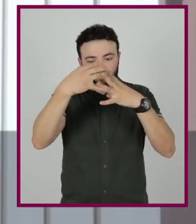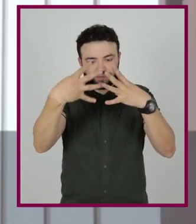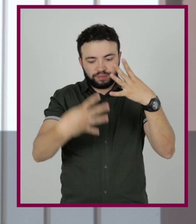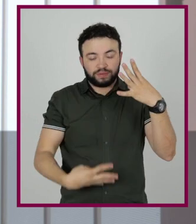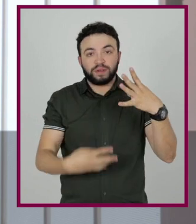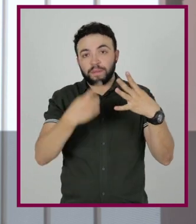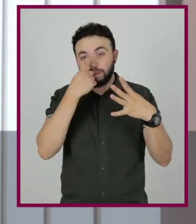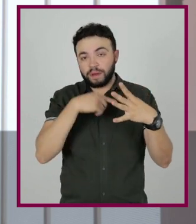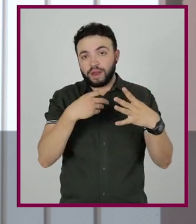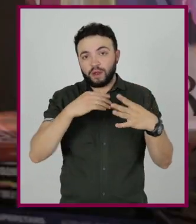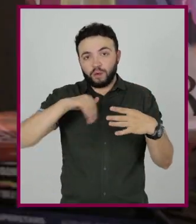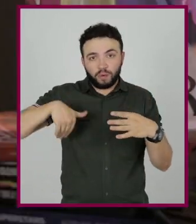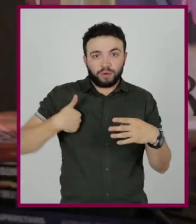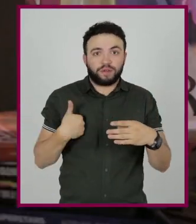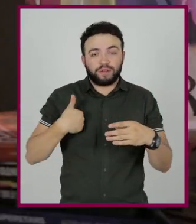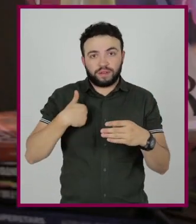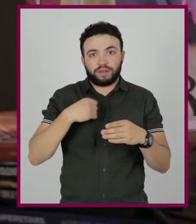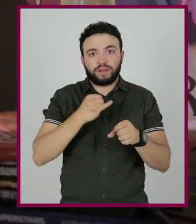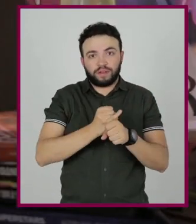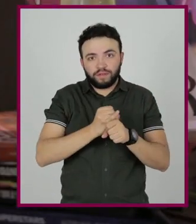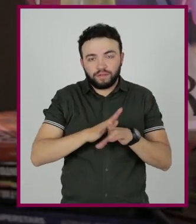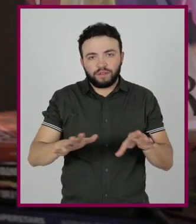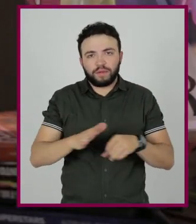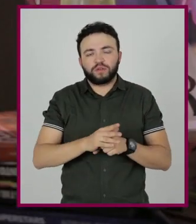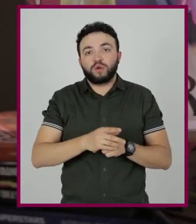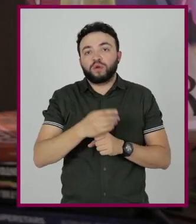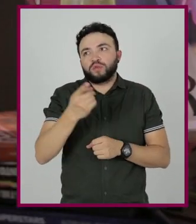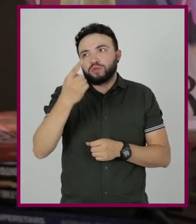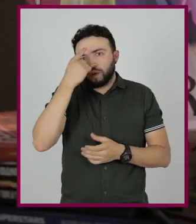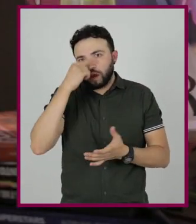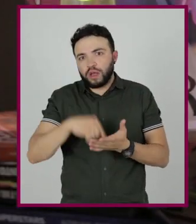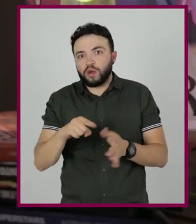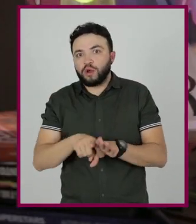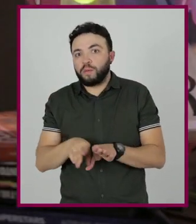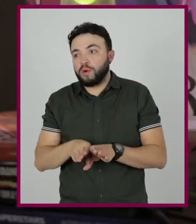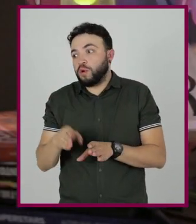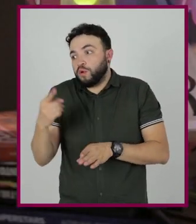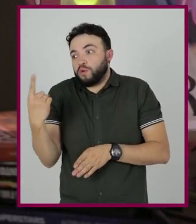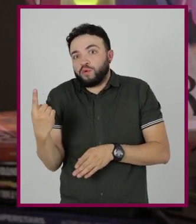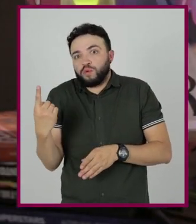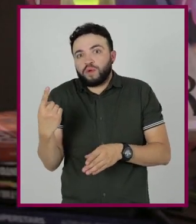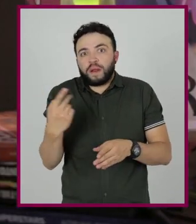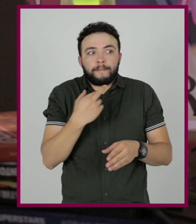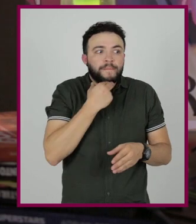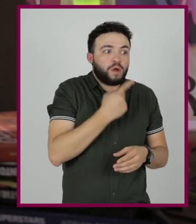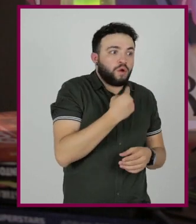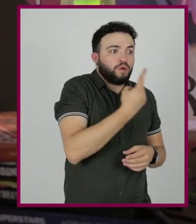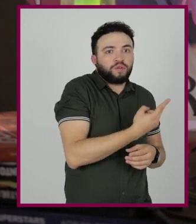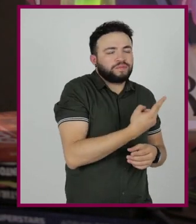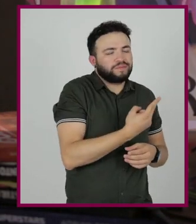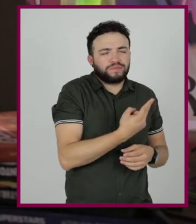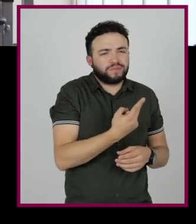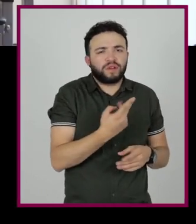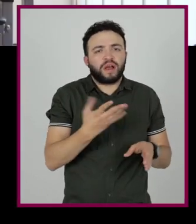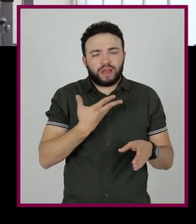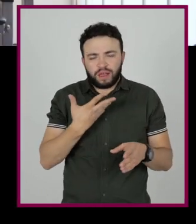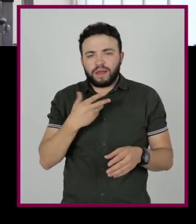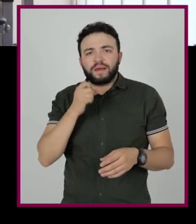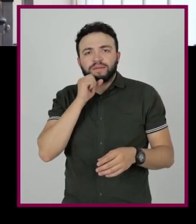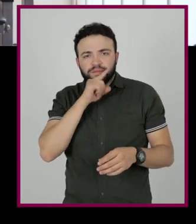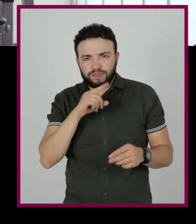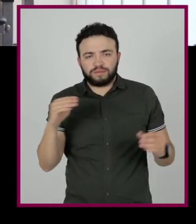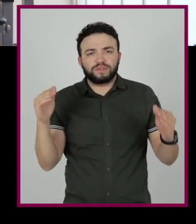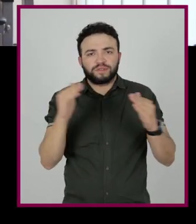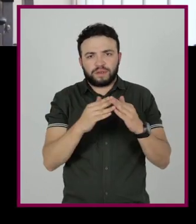y analizar la información. No es que una sea mejor que otra, sino que sirven para diferentes propósitos, según sea el trabajo a llevar a cabo. Así